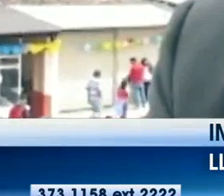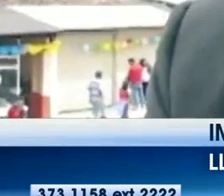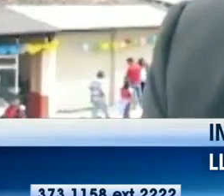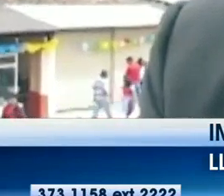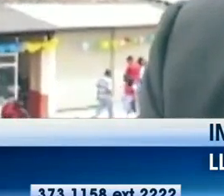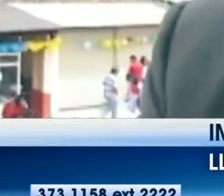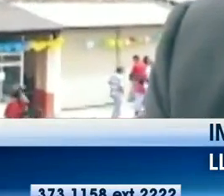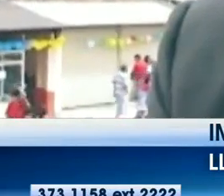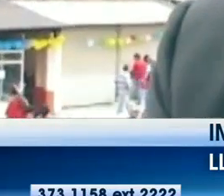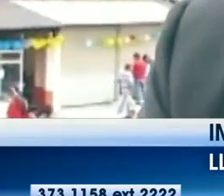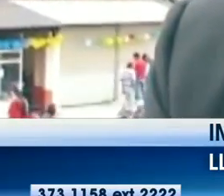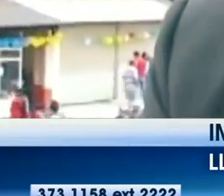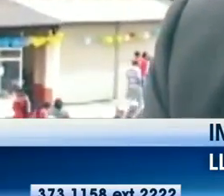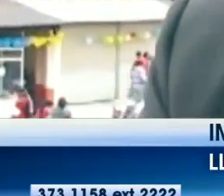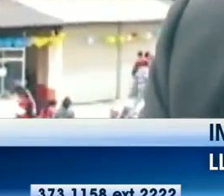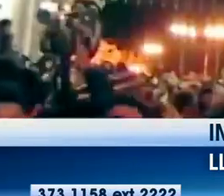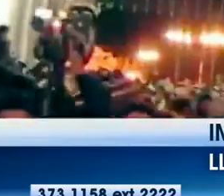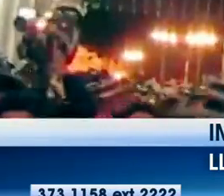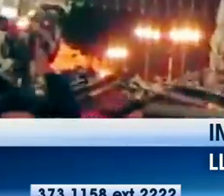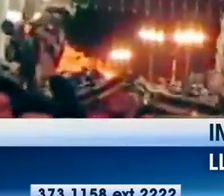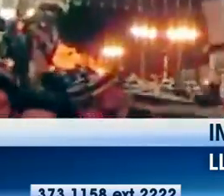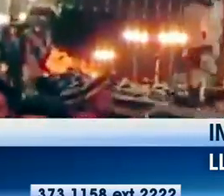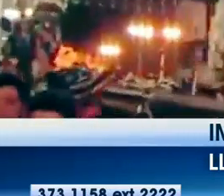amor a la Virgen, a la Madre de Dios.